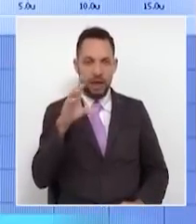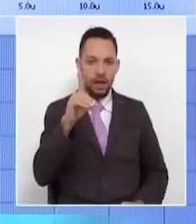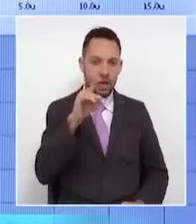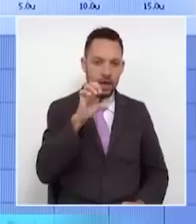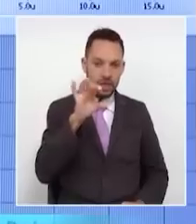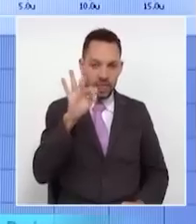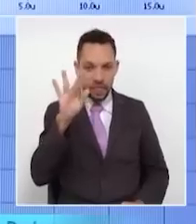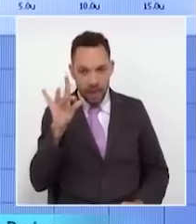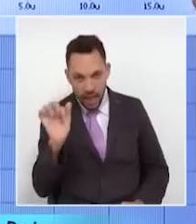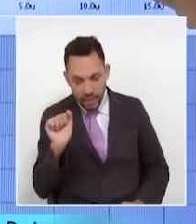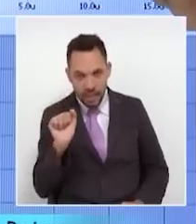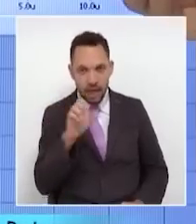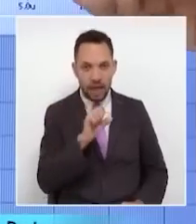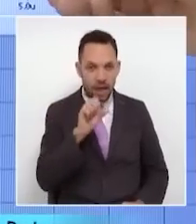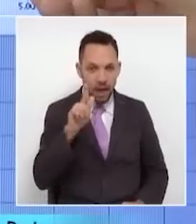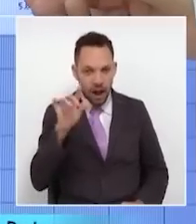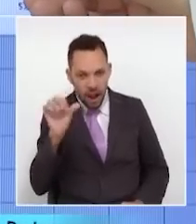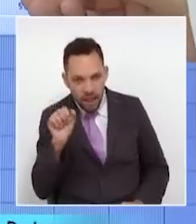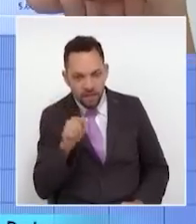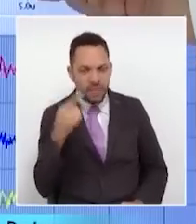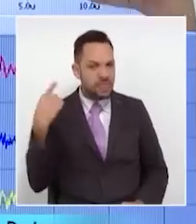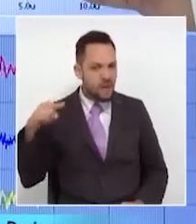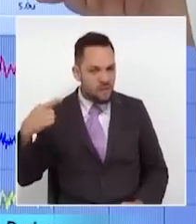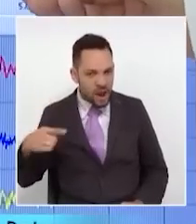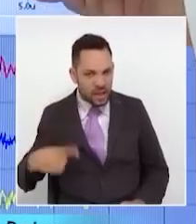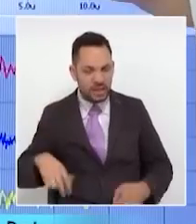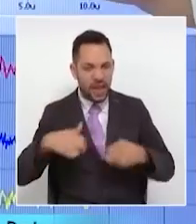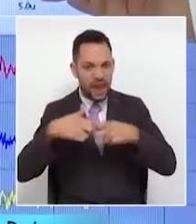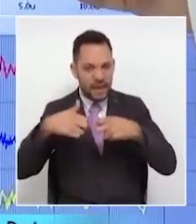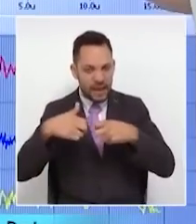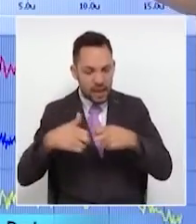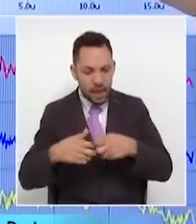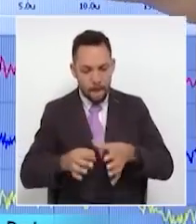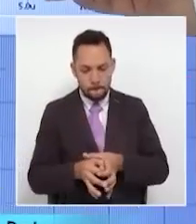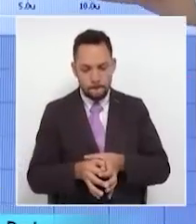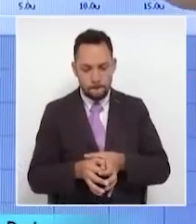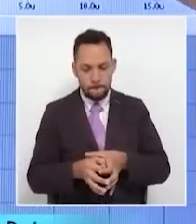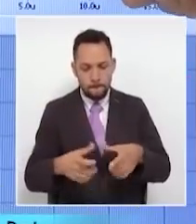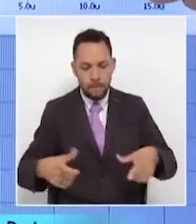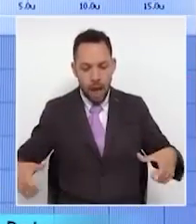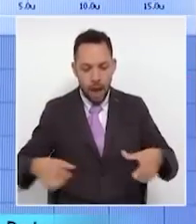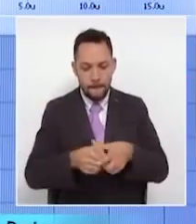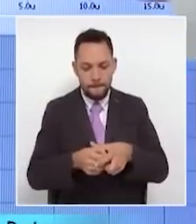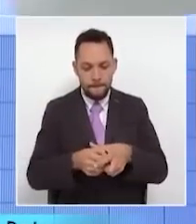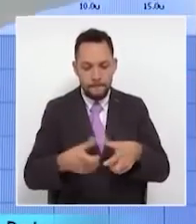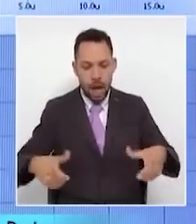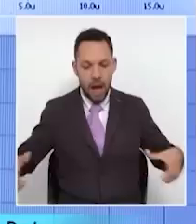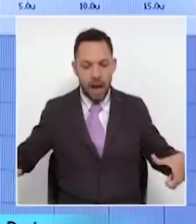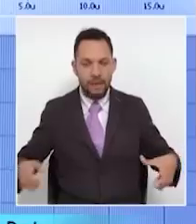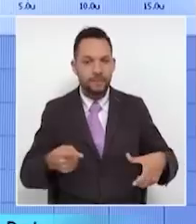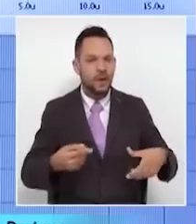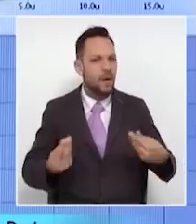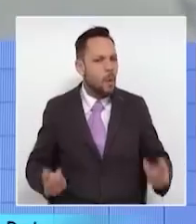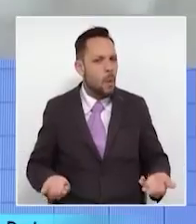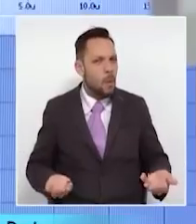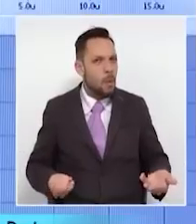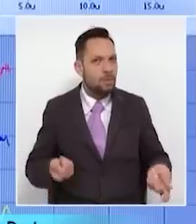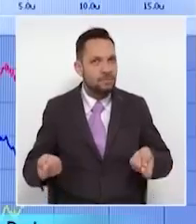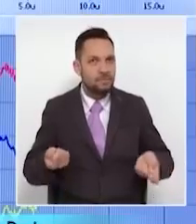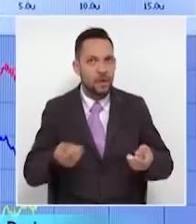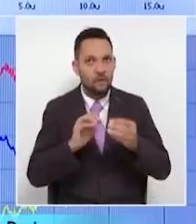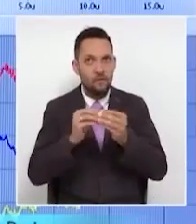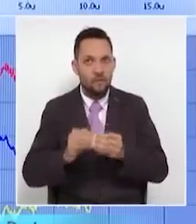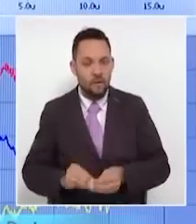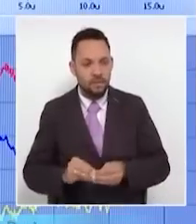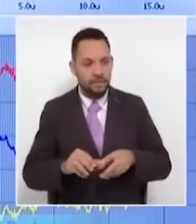relajación de tranquilidad de sueño profundo aquí podemos ver en este en este nivel como esta en diferentes áreas en